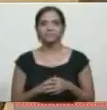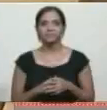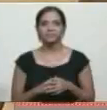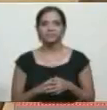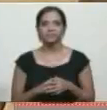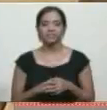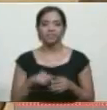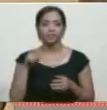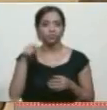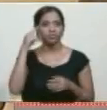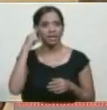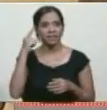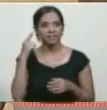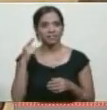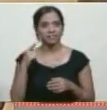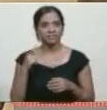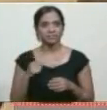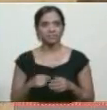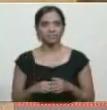Tú sabes que